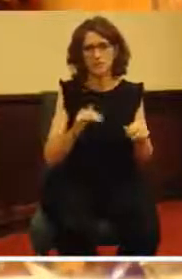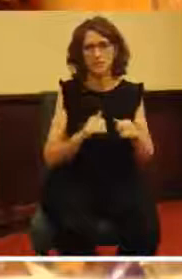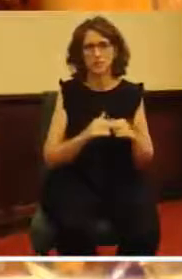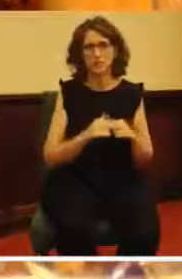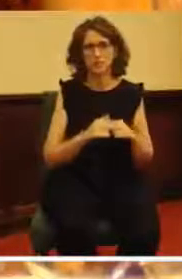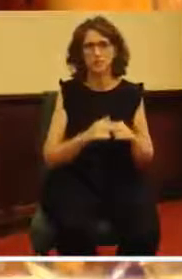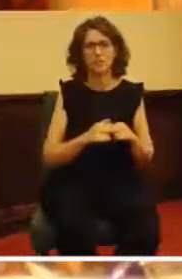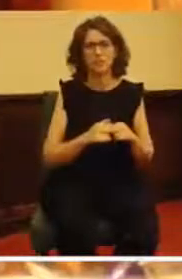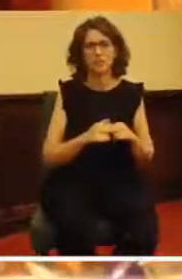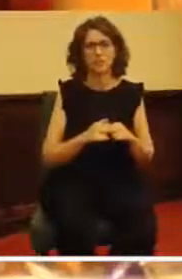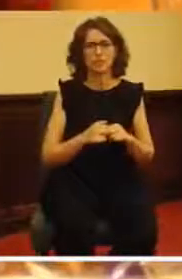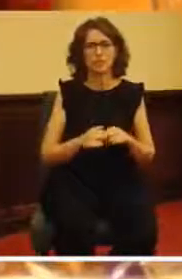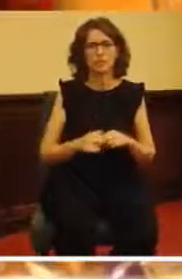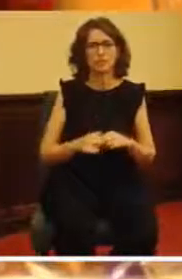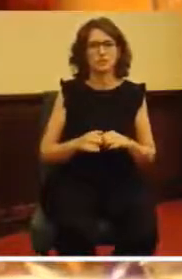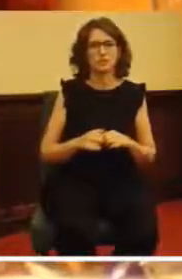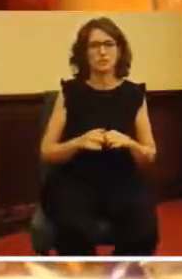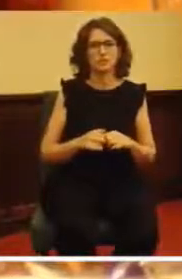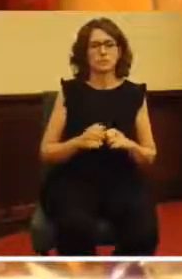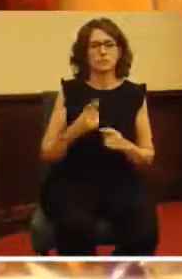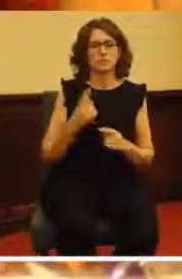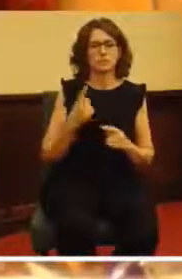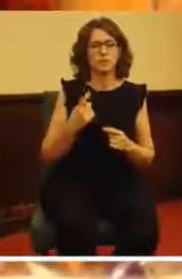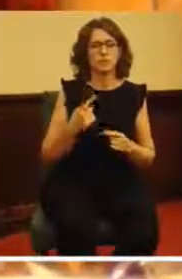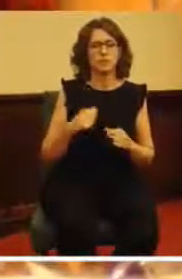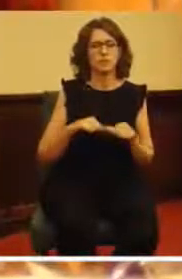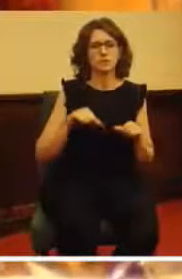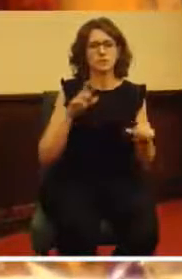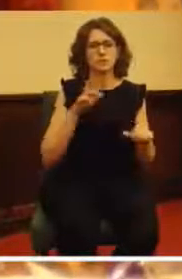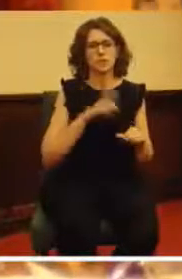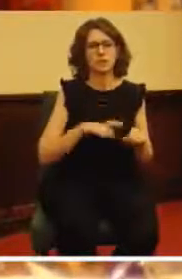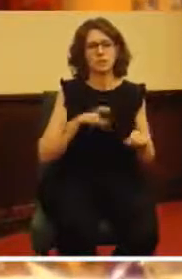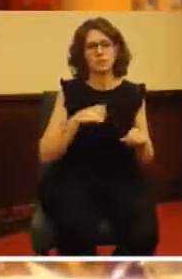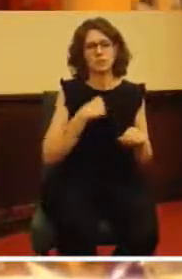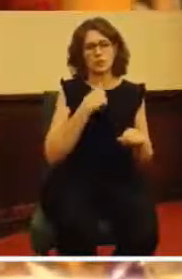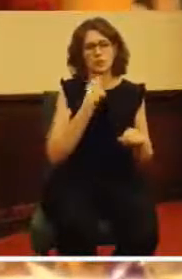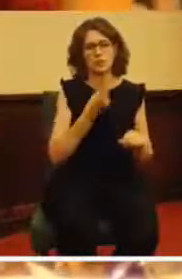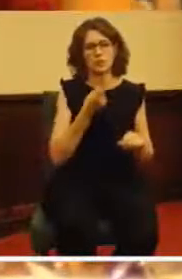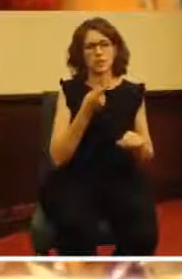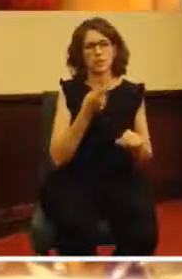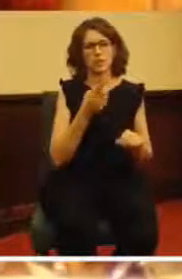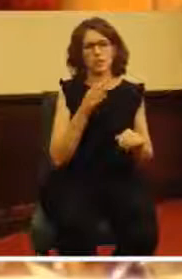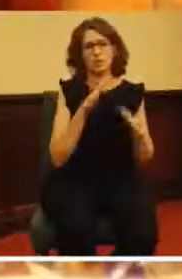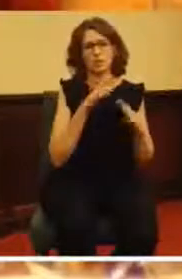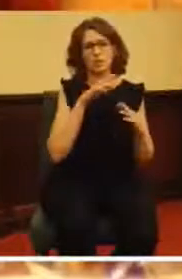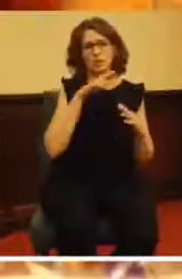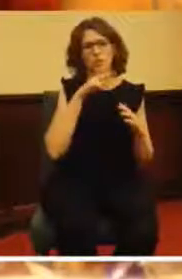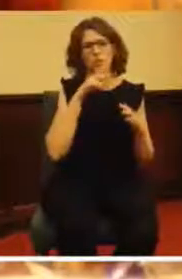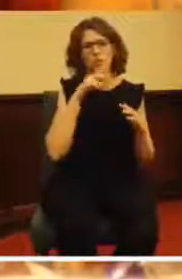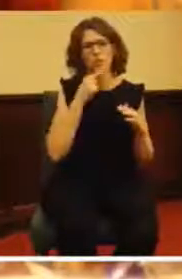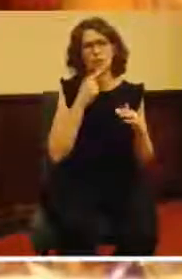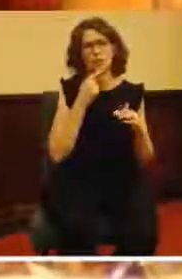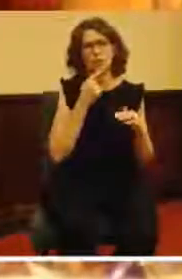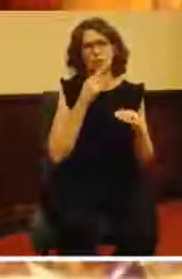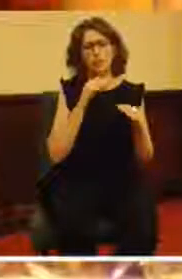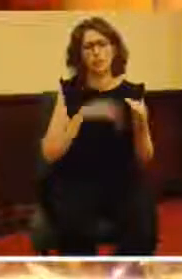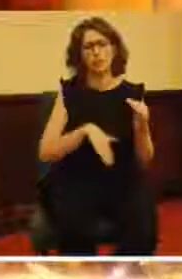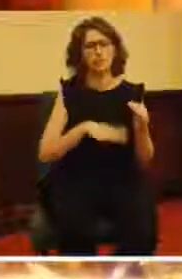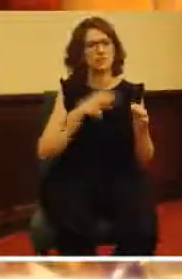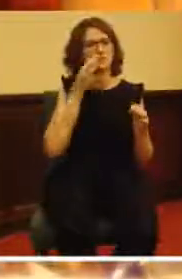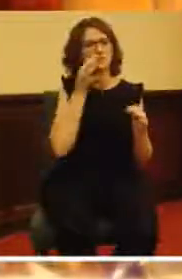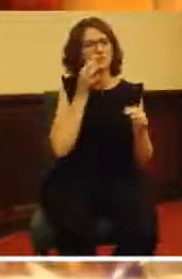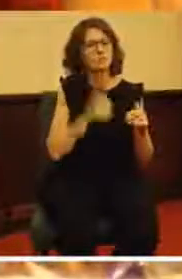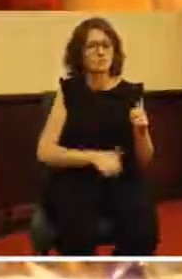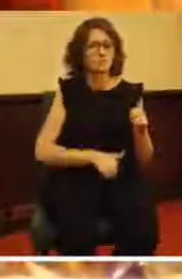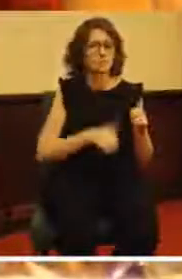escuchado varias veces decirles esto, decirles que menos palabras y más hechos, porque